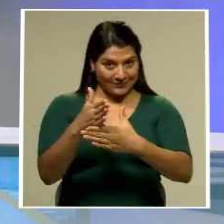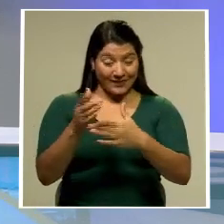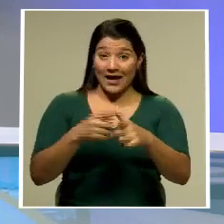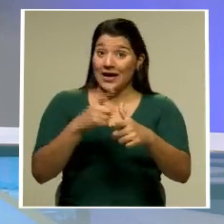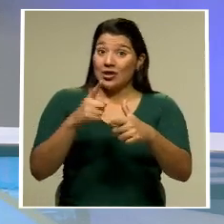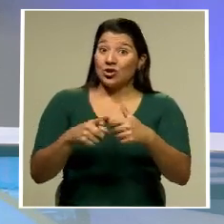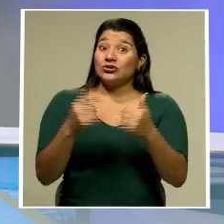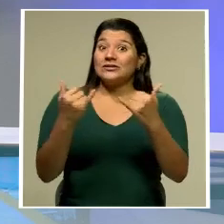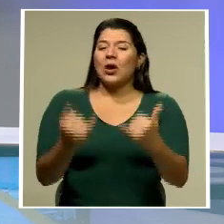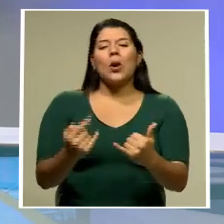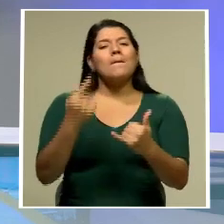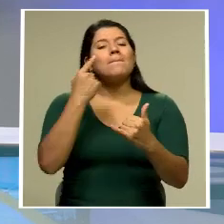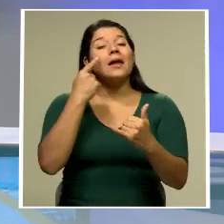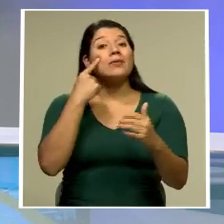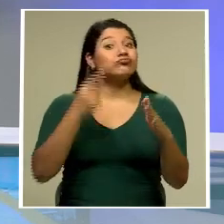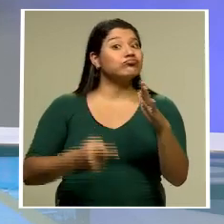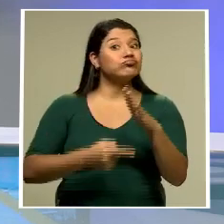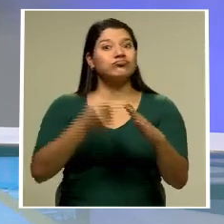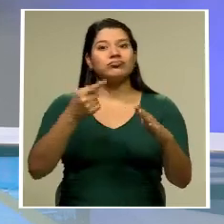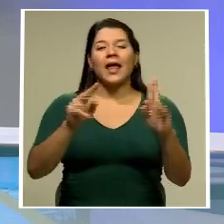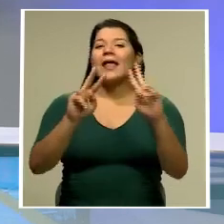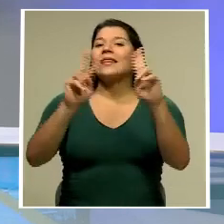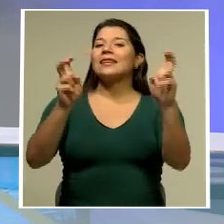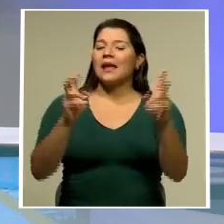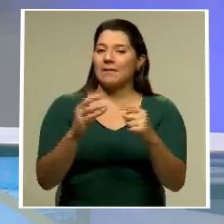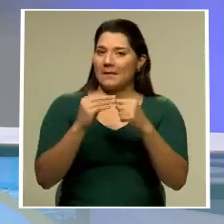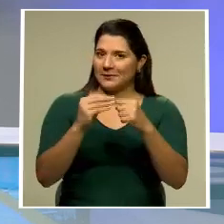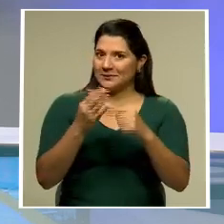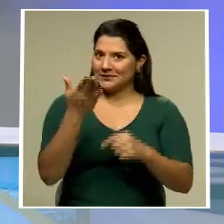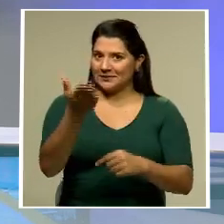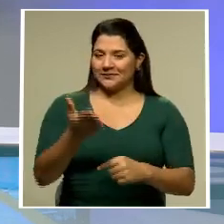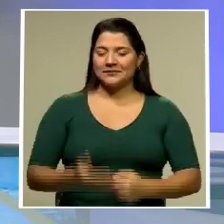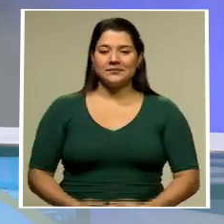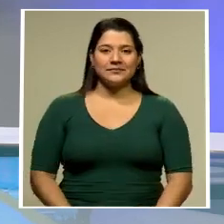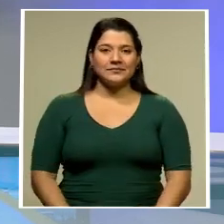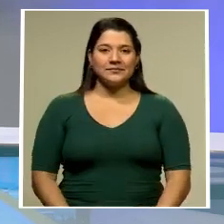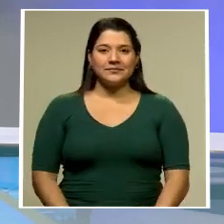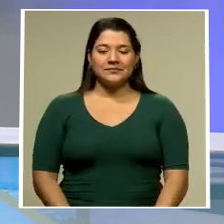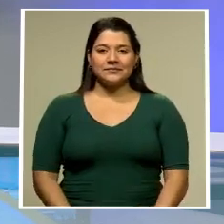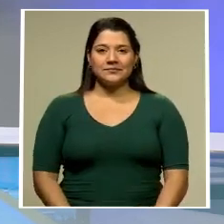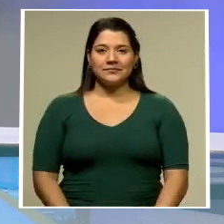así que vayamos de inmediato a ver nuestros titulares. Adelante.